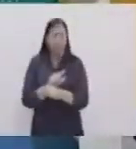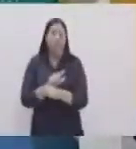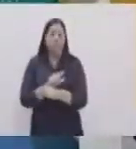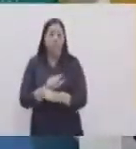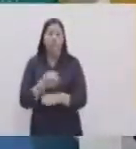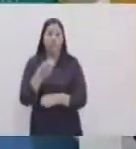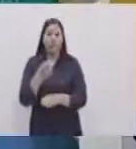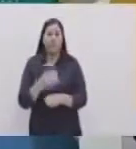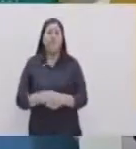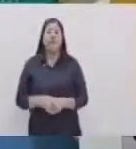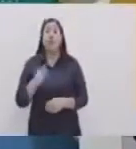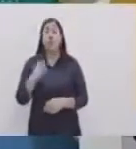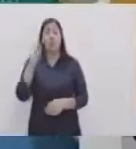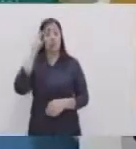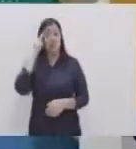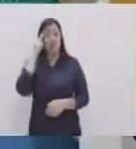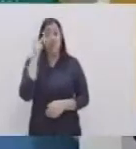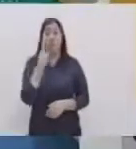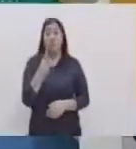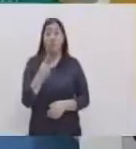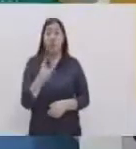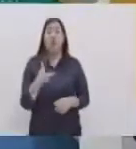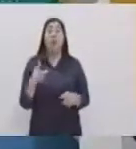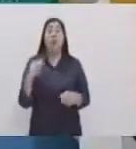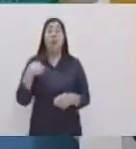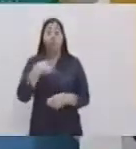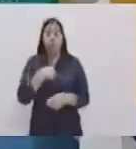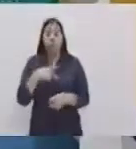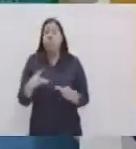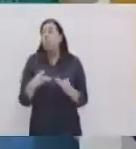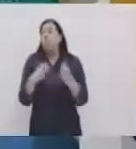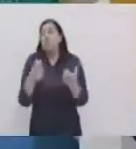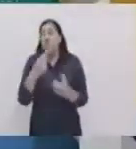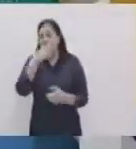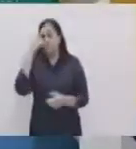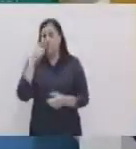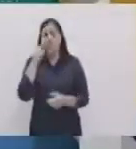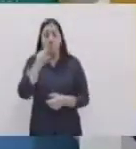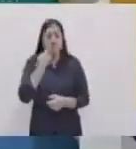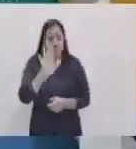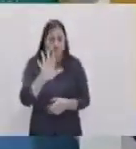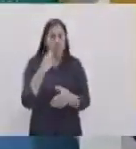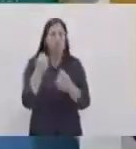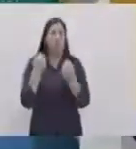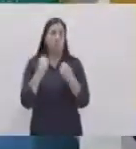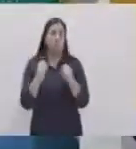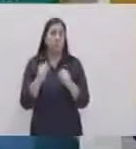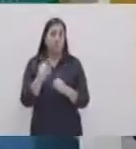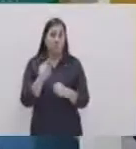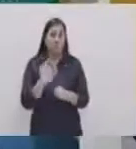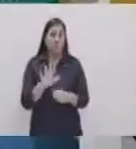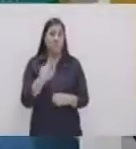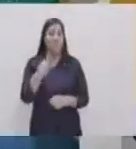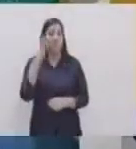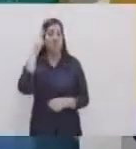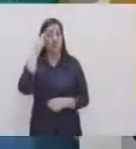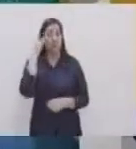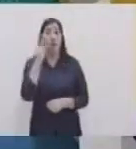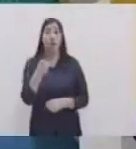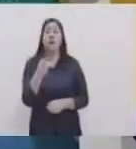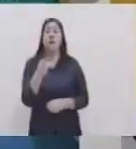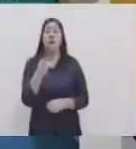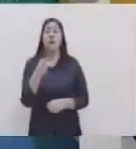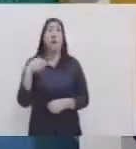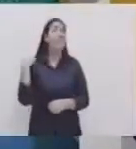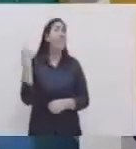nuestros ejercicios. Tienen que recordar las condiciones que estamos trabajando y así va a ser súper sencillo poder clasificar. Recuerden